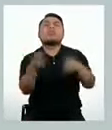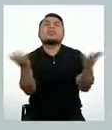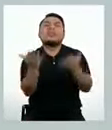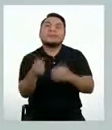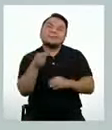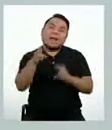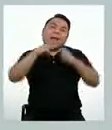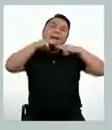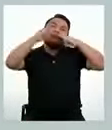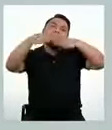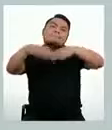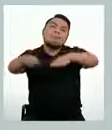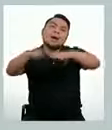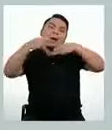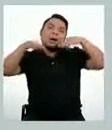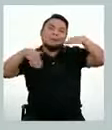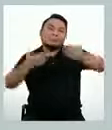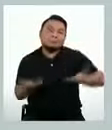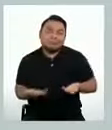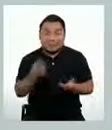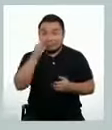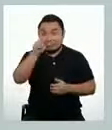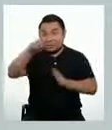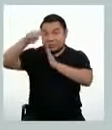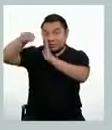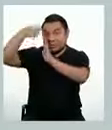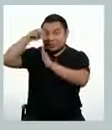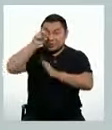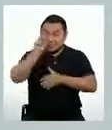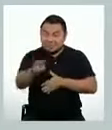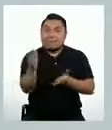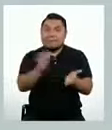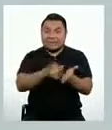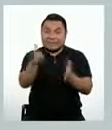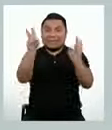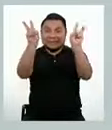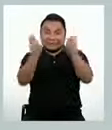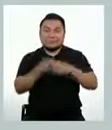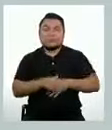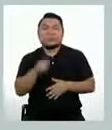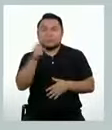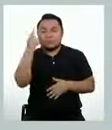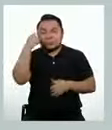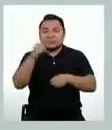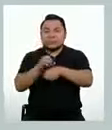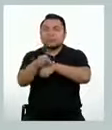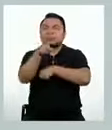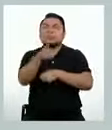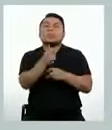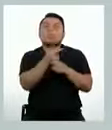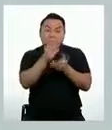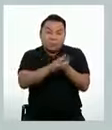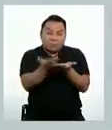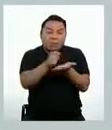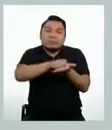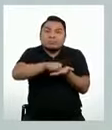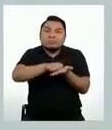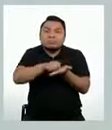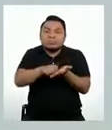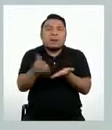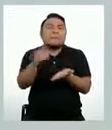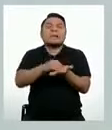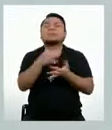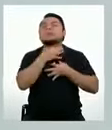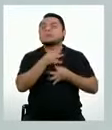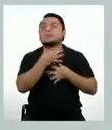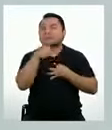los océanos! ¿Qué les parece si vemos el siguiente video para explorar más sobre este tema? Te sugiero tomar un cuaderno y apuntar lo más